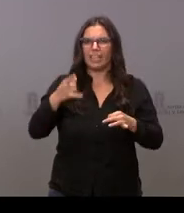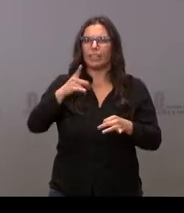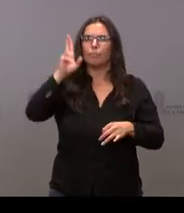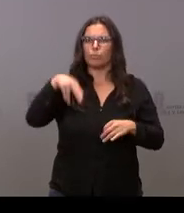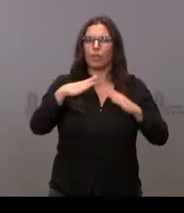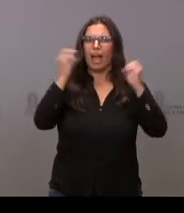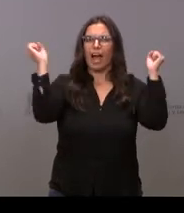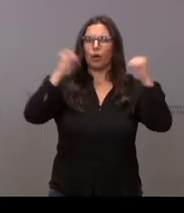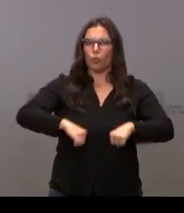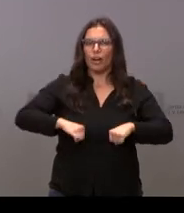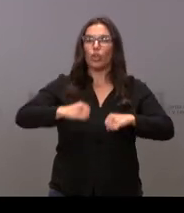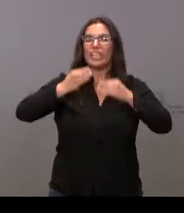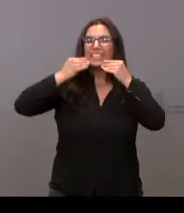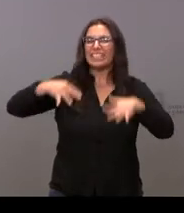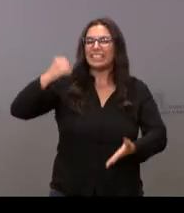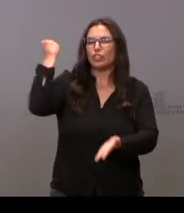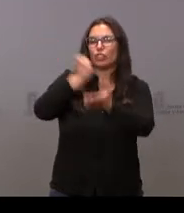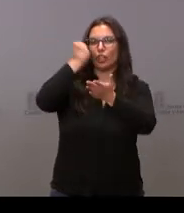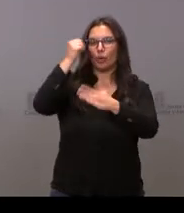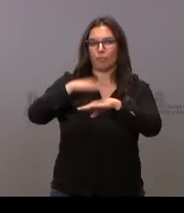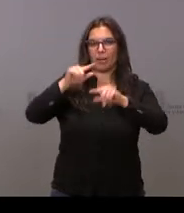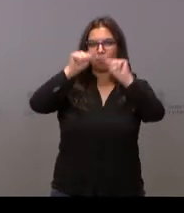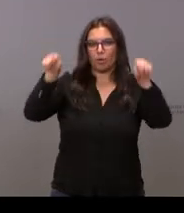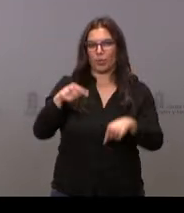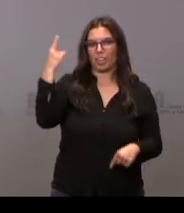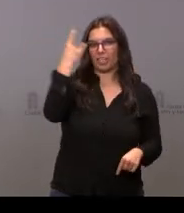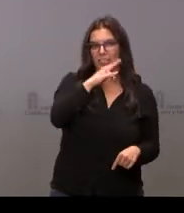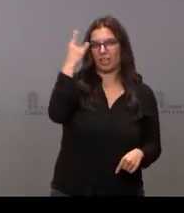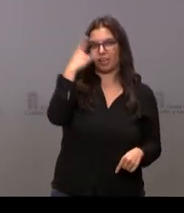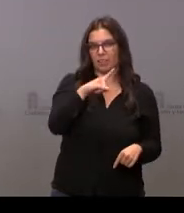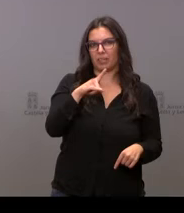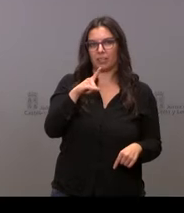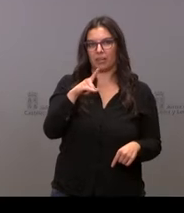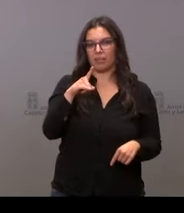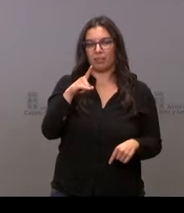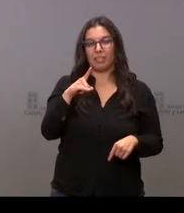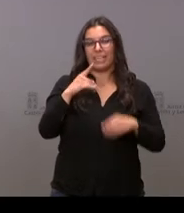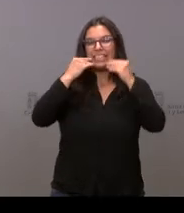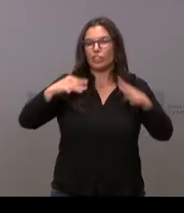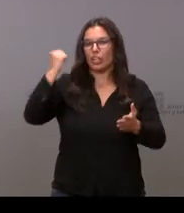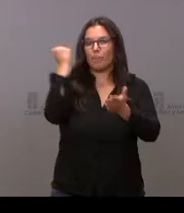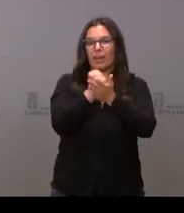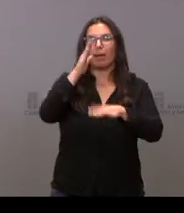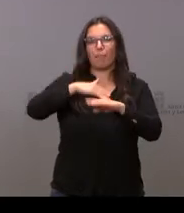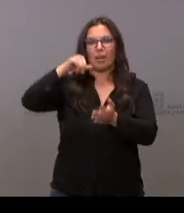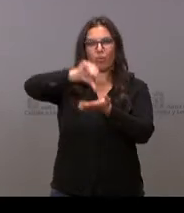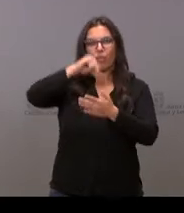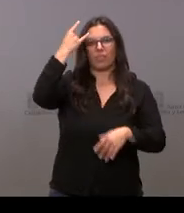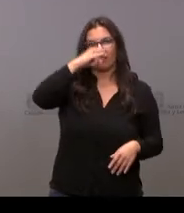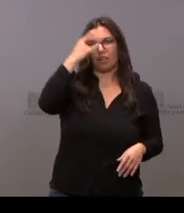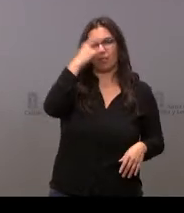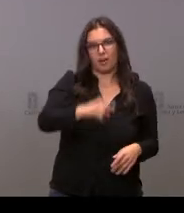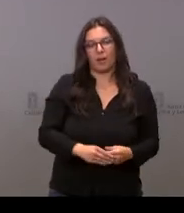para la provincia de salamanca histórico para la propia ciudad de salamanca un acuerdo que sin duda va a marcar